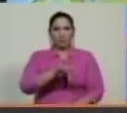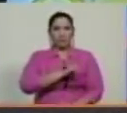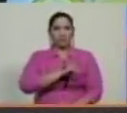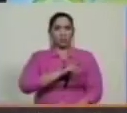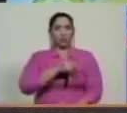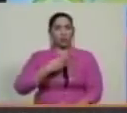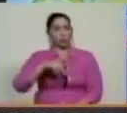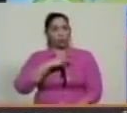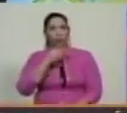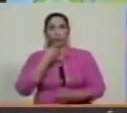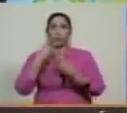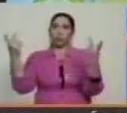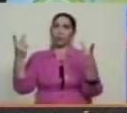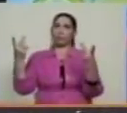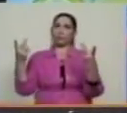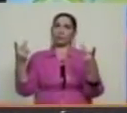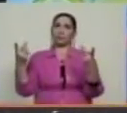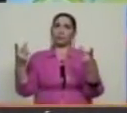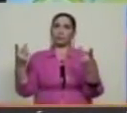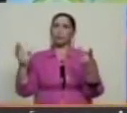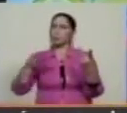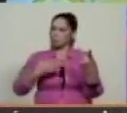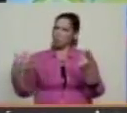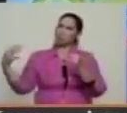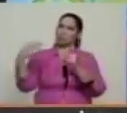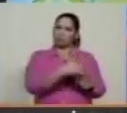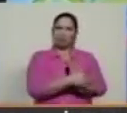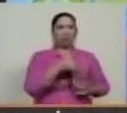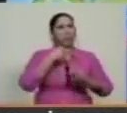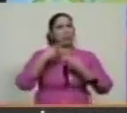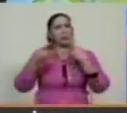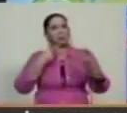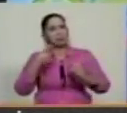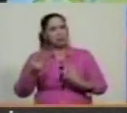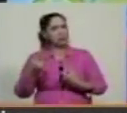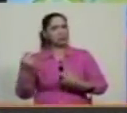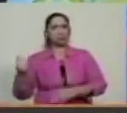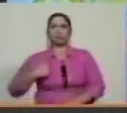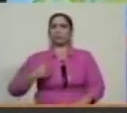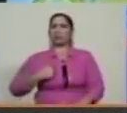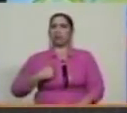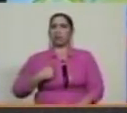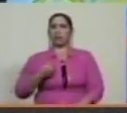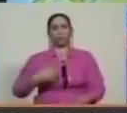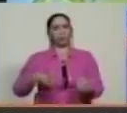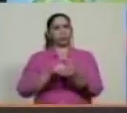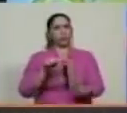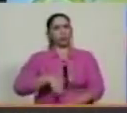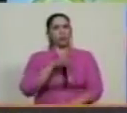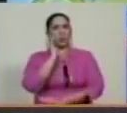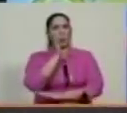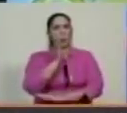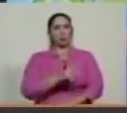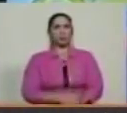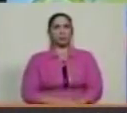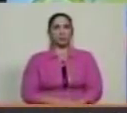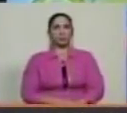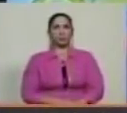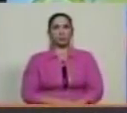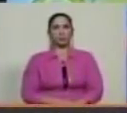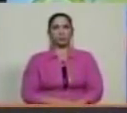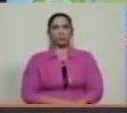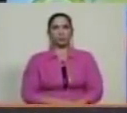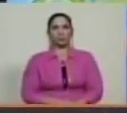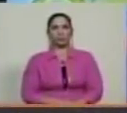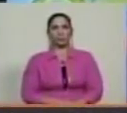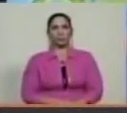veces, y nos pueden atacar y decir lo que quieran, lo reitero aquí ante este Congreso. ¿Quién?